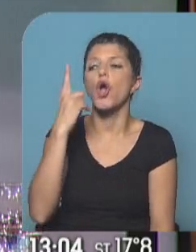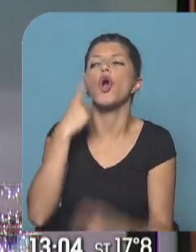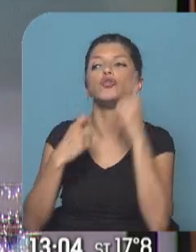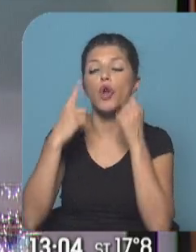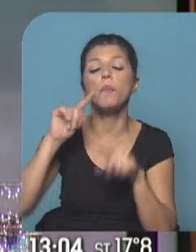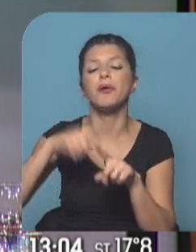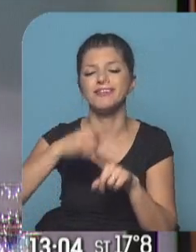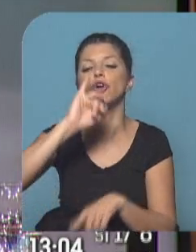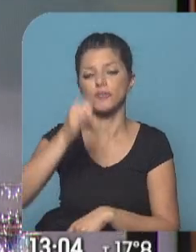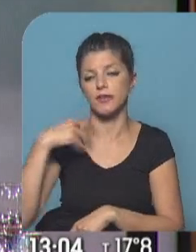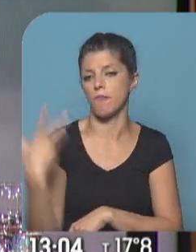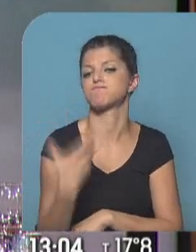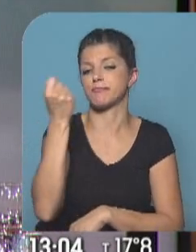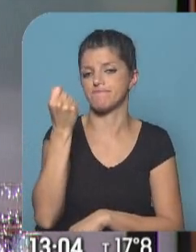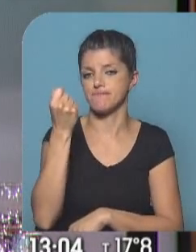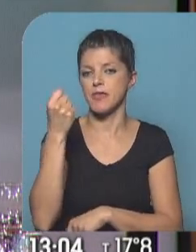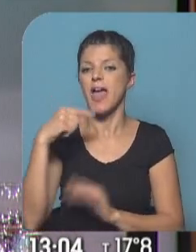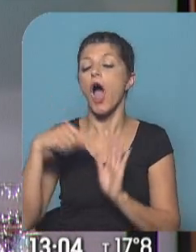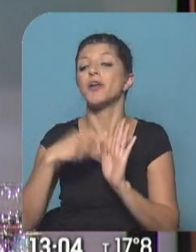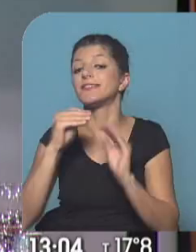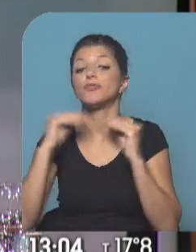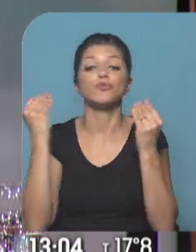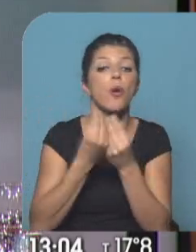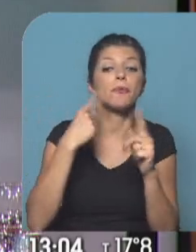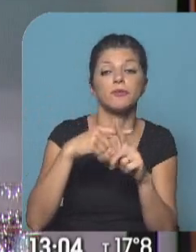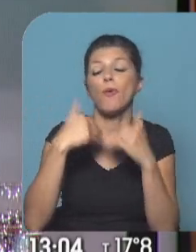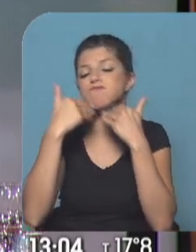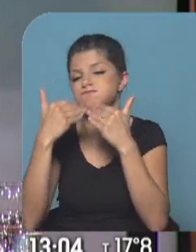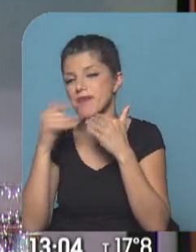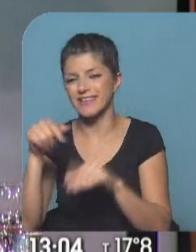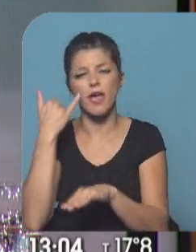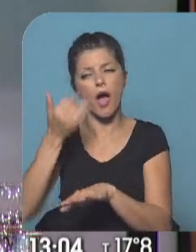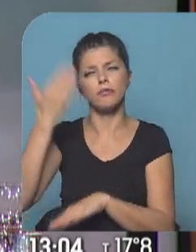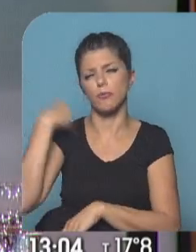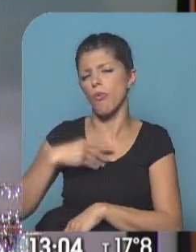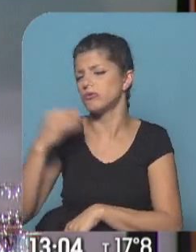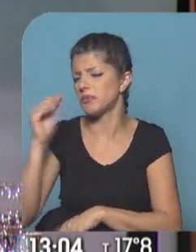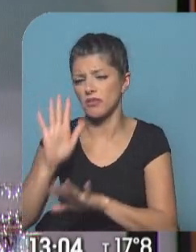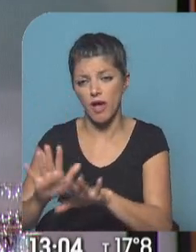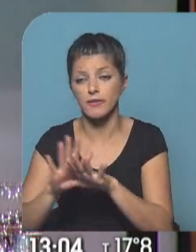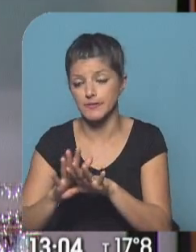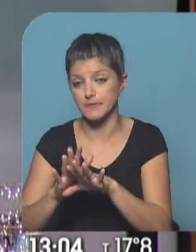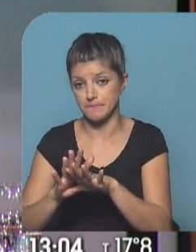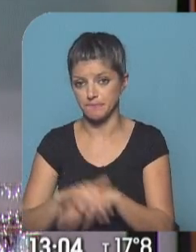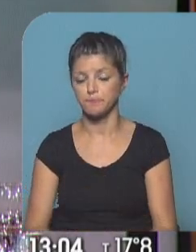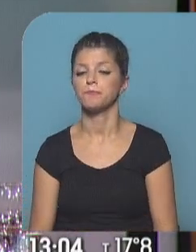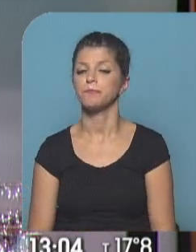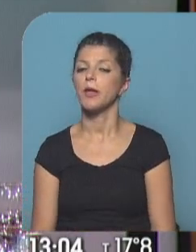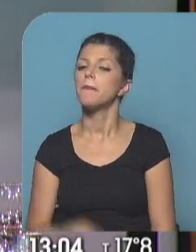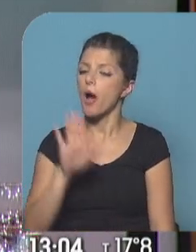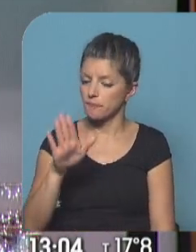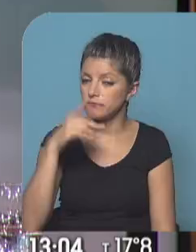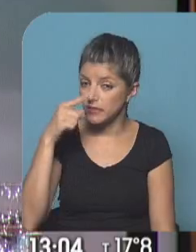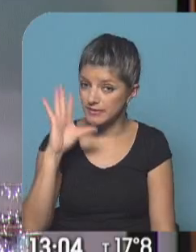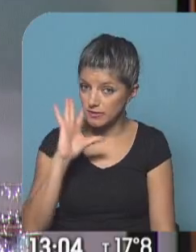resultado, porque ya muchas veces intentaron medidas contra esta llamada guerra económica. Ahí hay algo que es interesante, que es la necesidad de